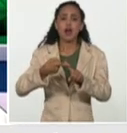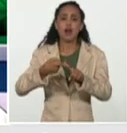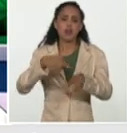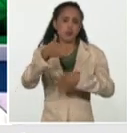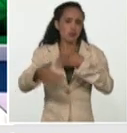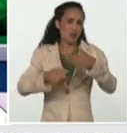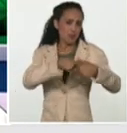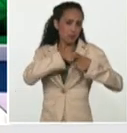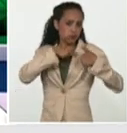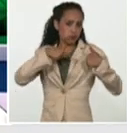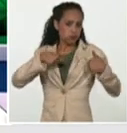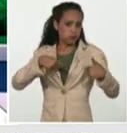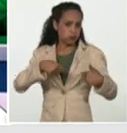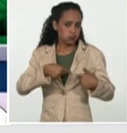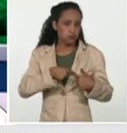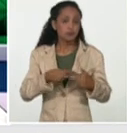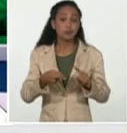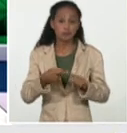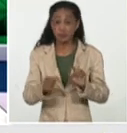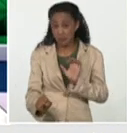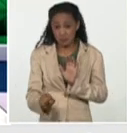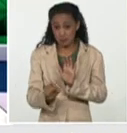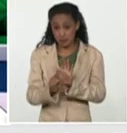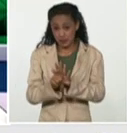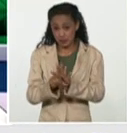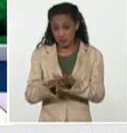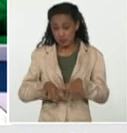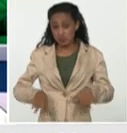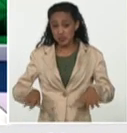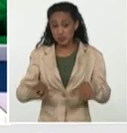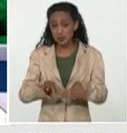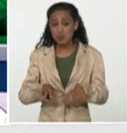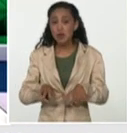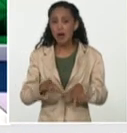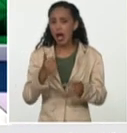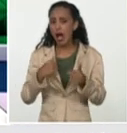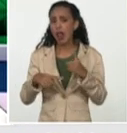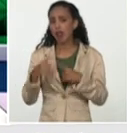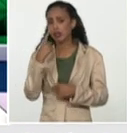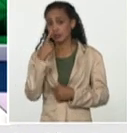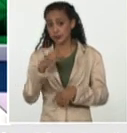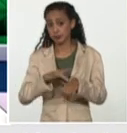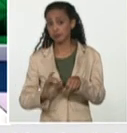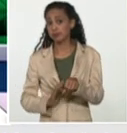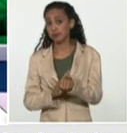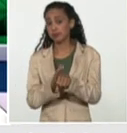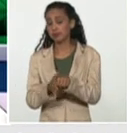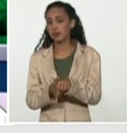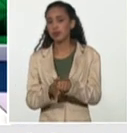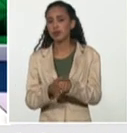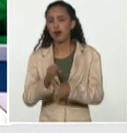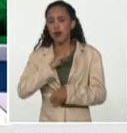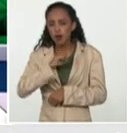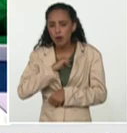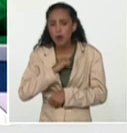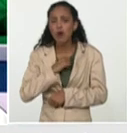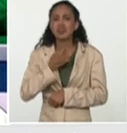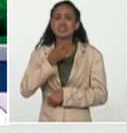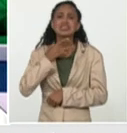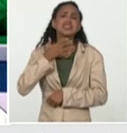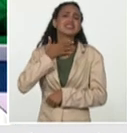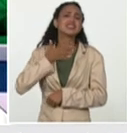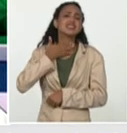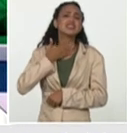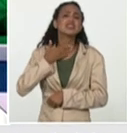isquémica, y que inicialmente, como síntomas que presentó tos, dolor de garganta y